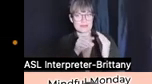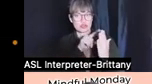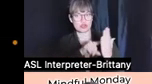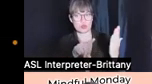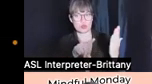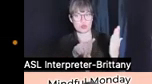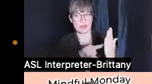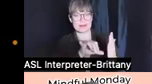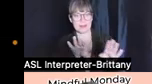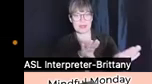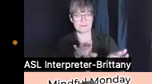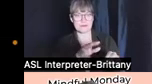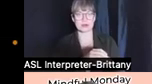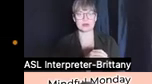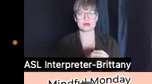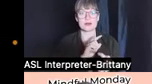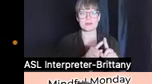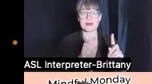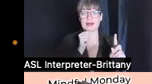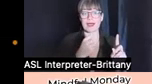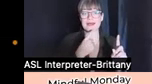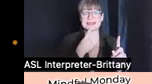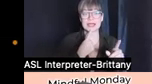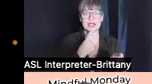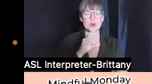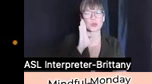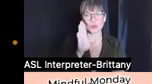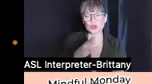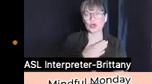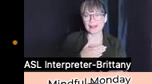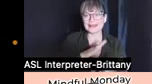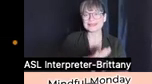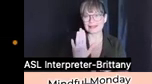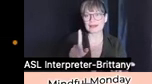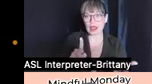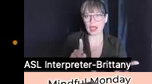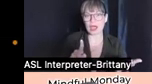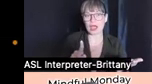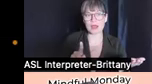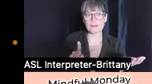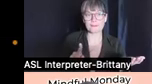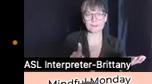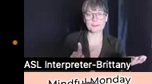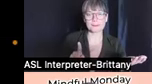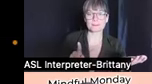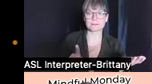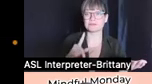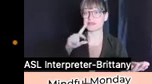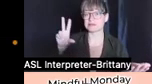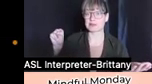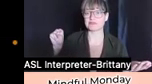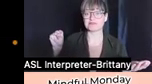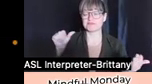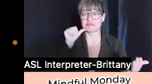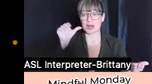corregir el comportamiento o redirigirlo. En vez de decir, por favor, limpia, y pueden